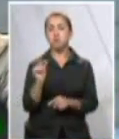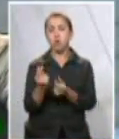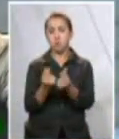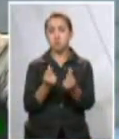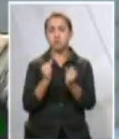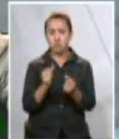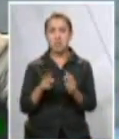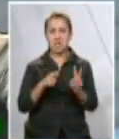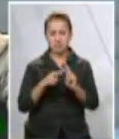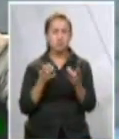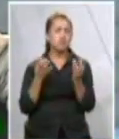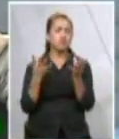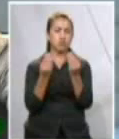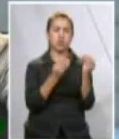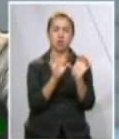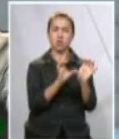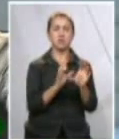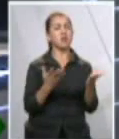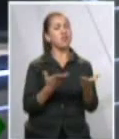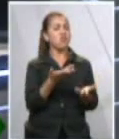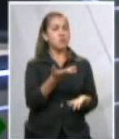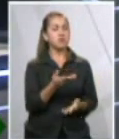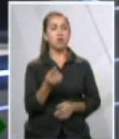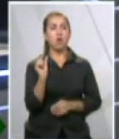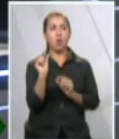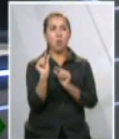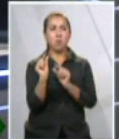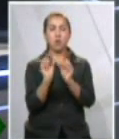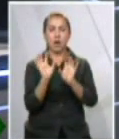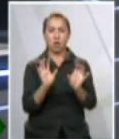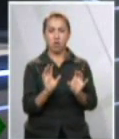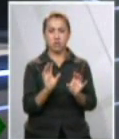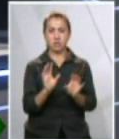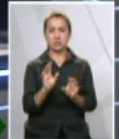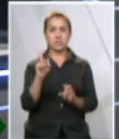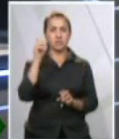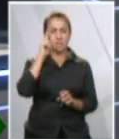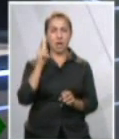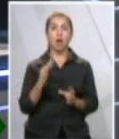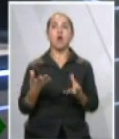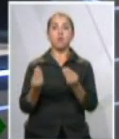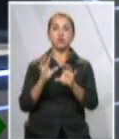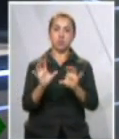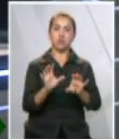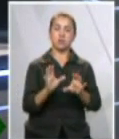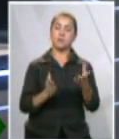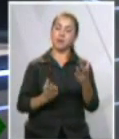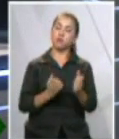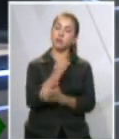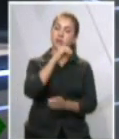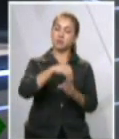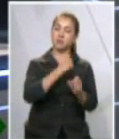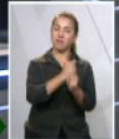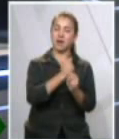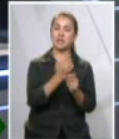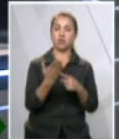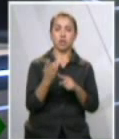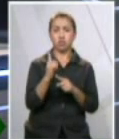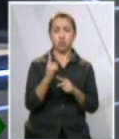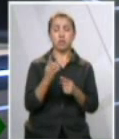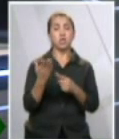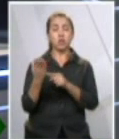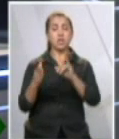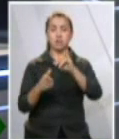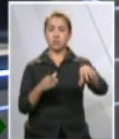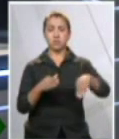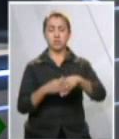mucho. ¿Cómo eso? ¿Con pocos medios se puede hacer mucho? ¿Uno normalmente cree que necesita muchos medios para poder trabajar en tecnología? No, en tecnologías de inclusión la